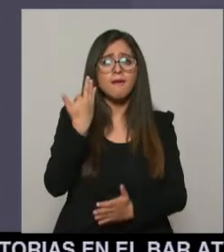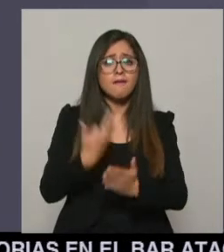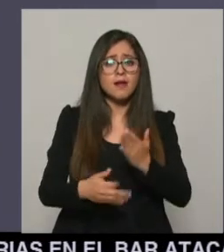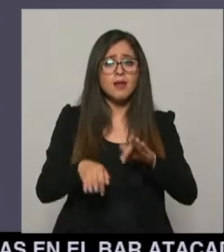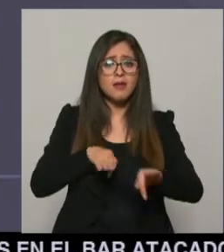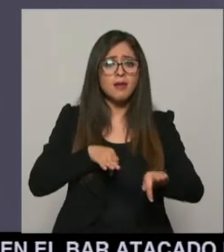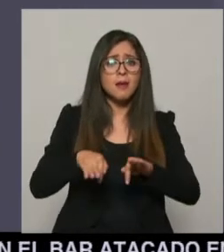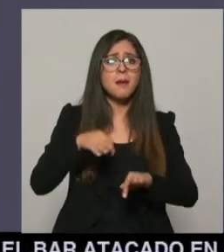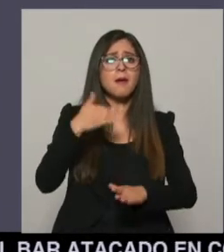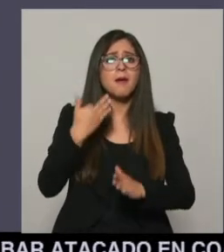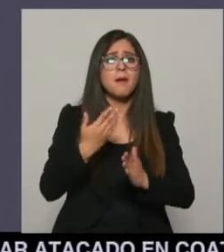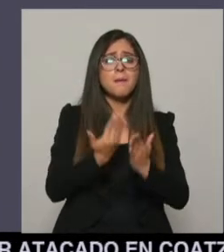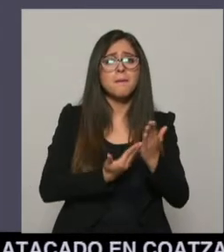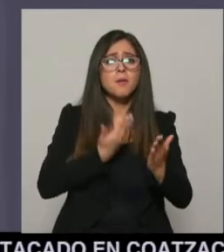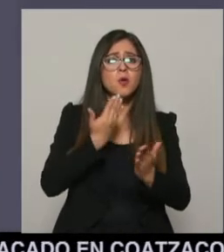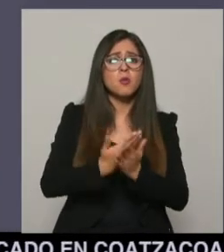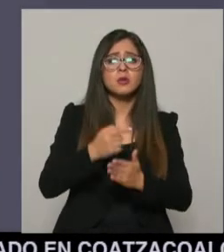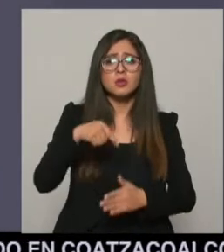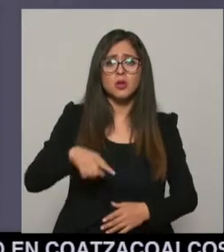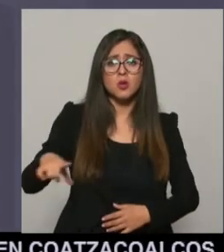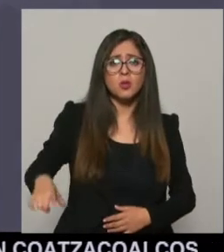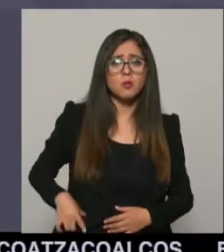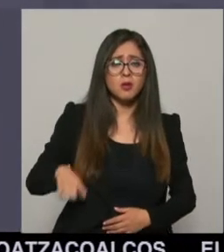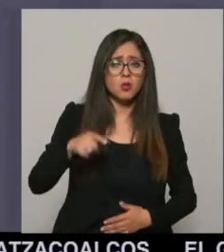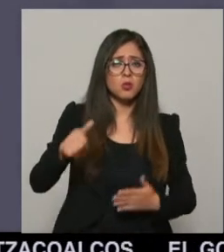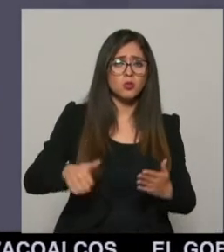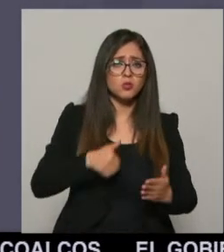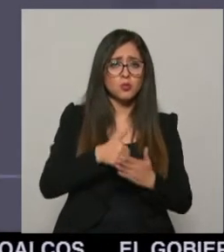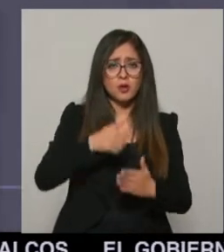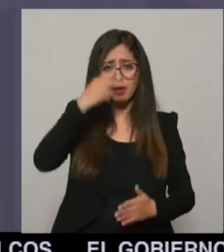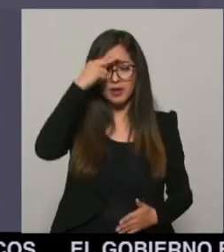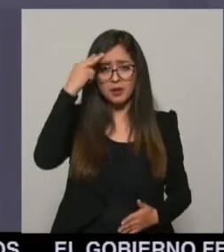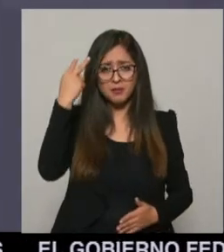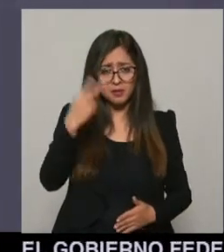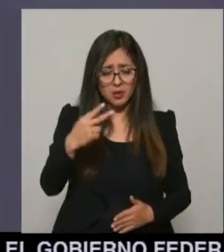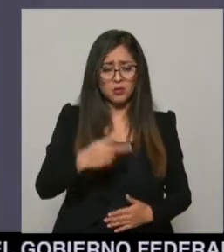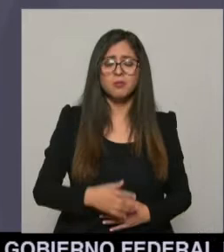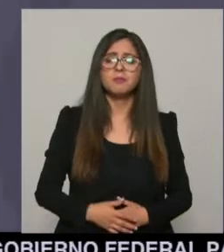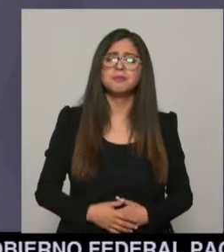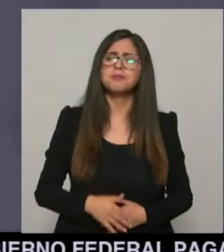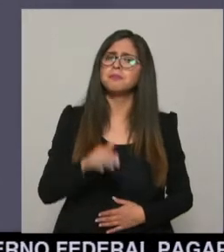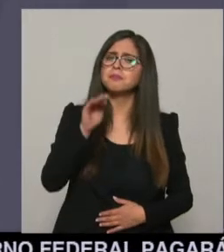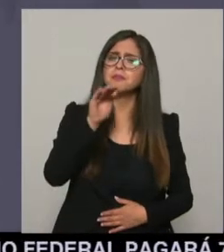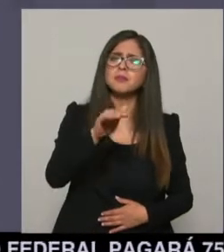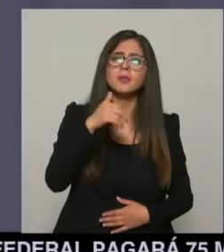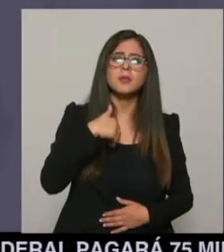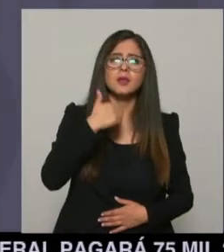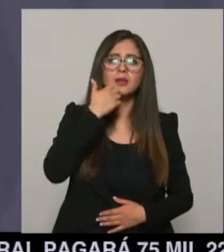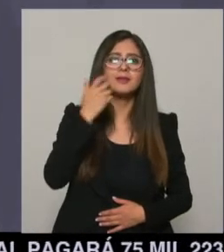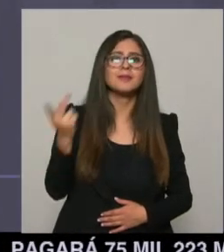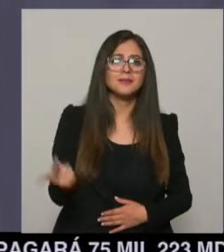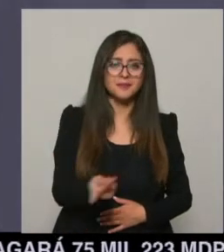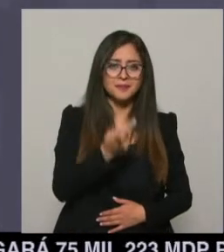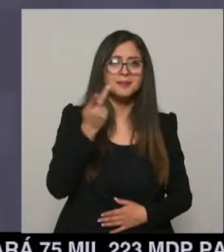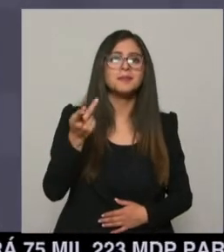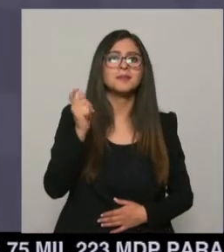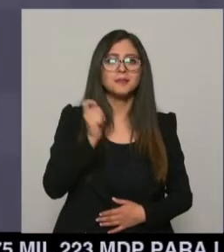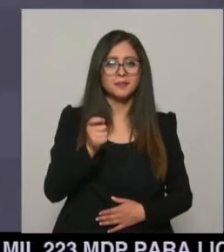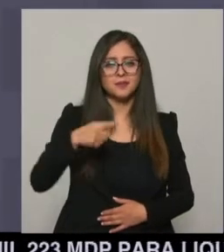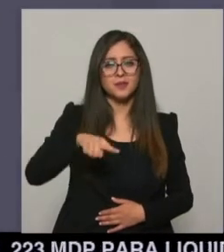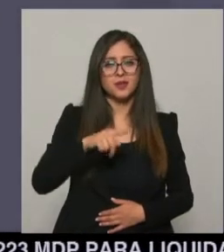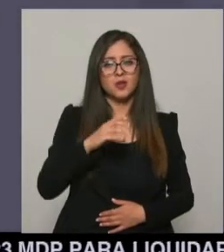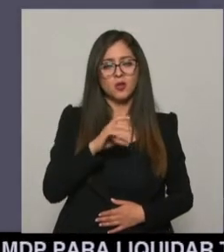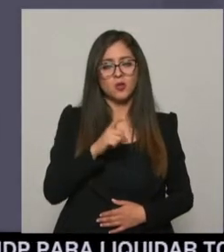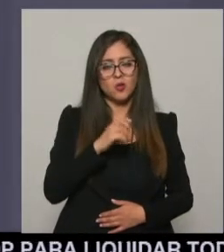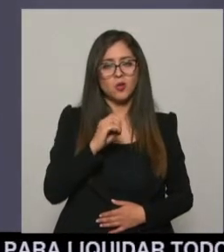ninguna propuesta en este momento todavía del gobierno de la ciudad. Yo te pregunto rápidamente cuál va a ser el contrapeso. Ustedes asumen en la Jucopo este